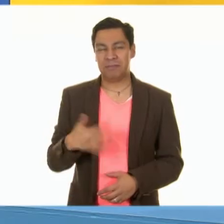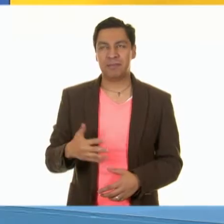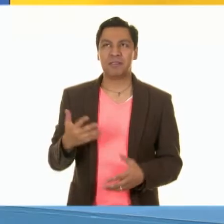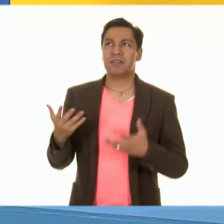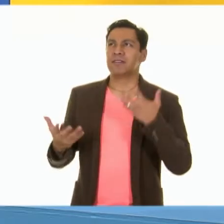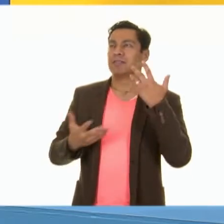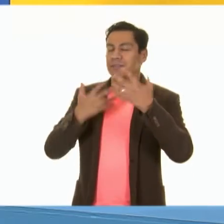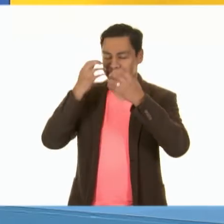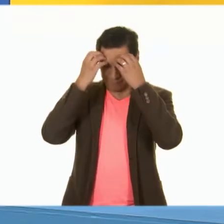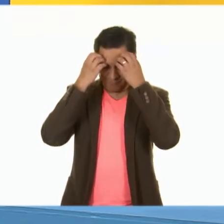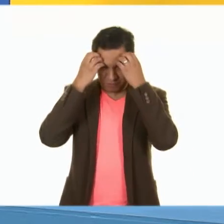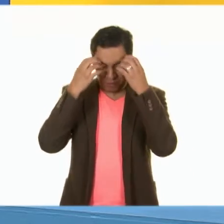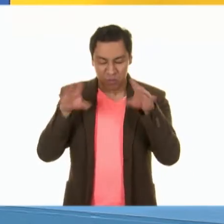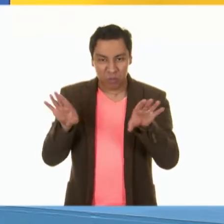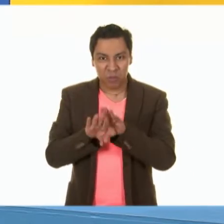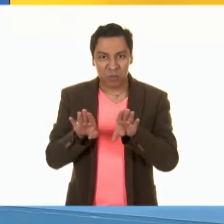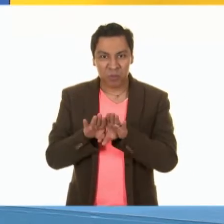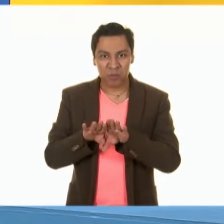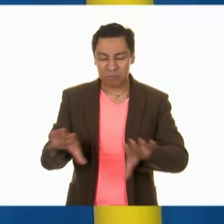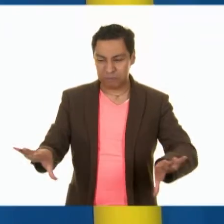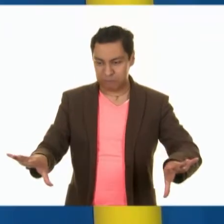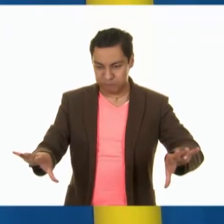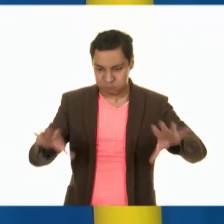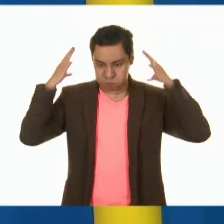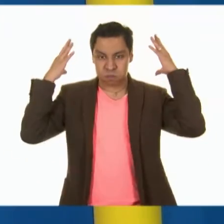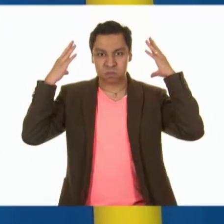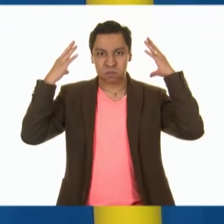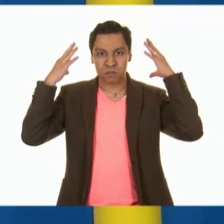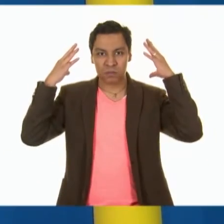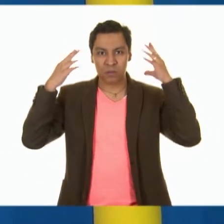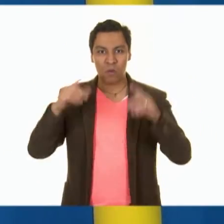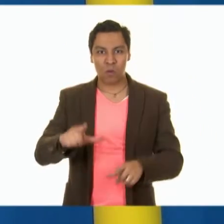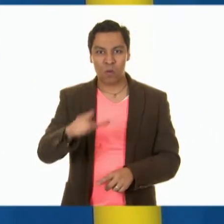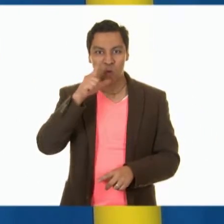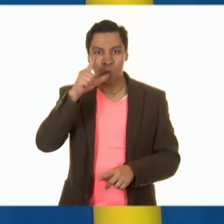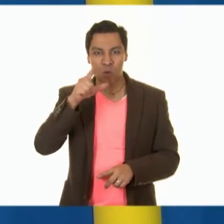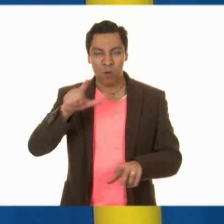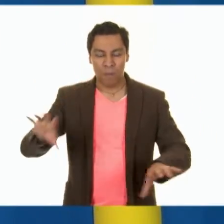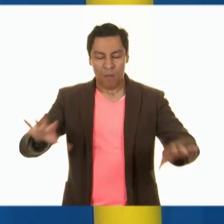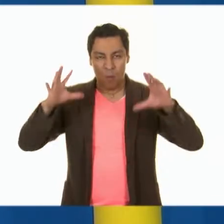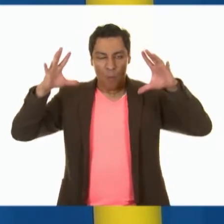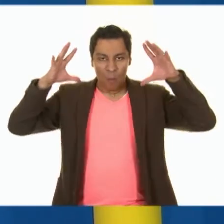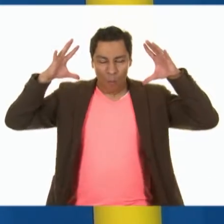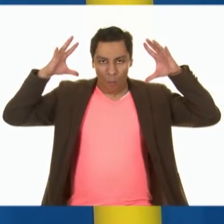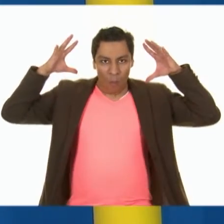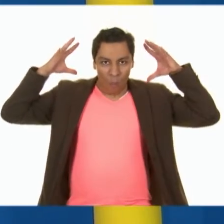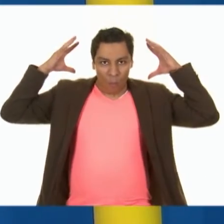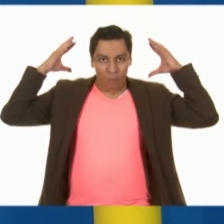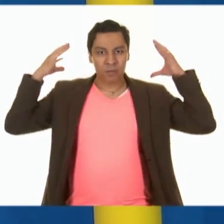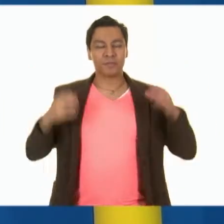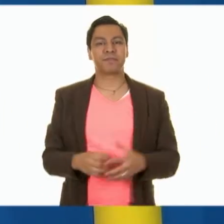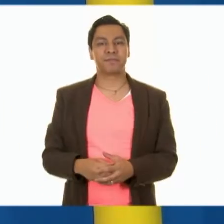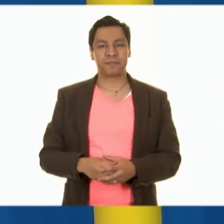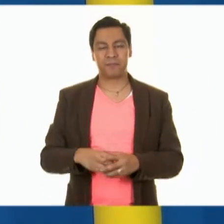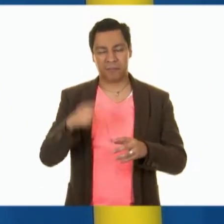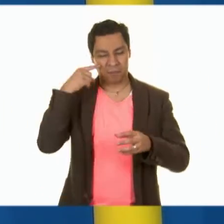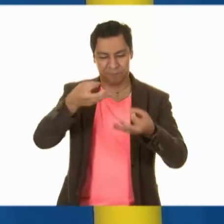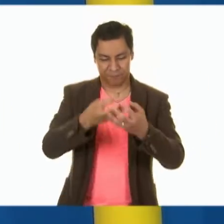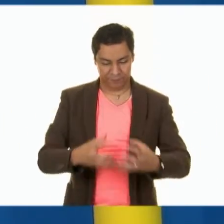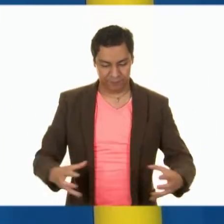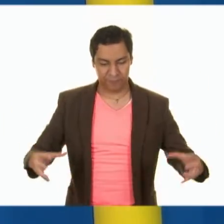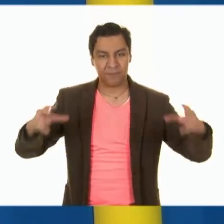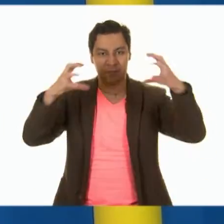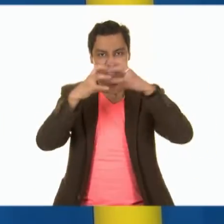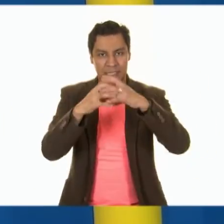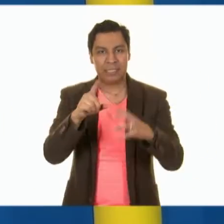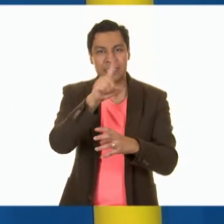Bueno, eso sí no lo veía venir. ¡Wow! ¡Qué rápido! Los apantallé, ¿verdad? Sí. Nada más, imagínate, la Tierra está a unos